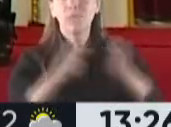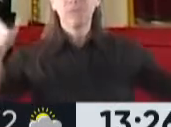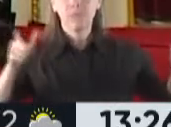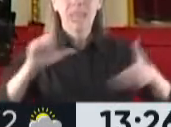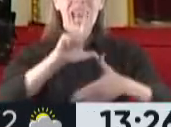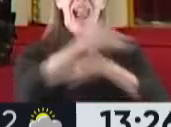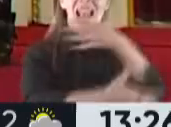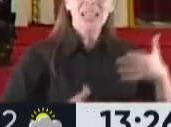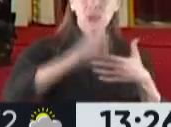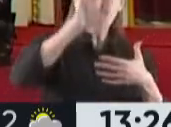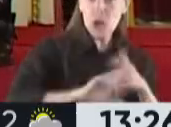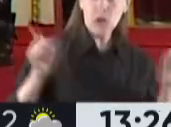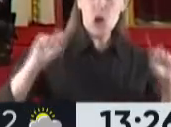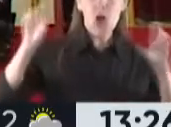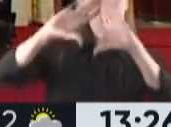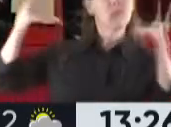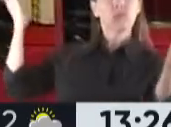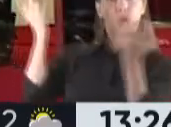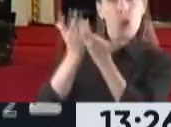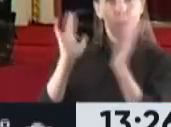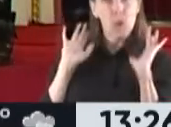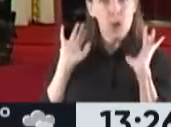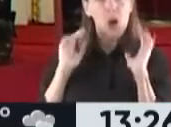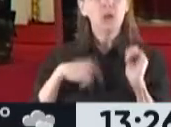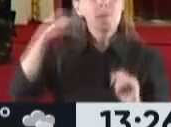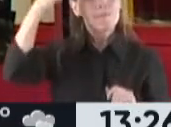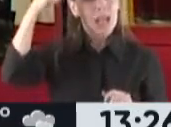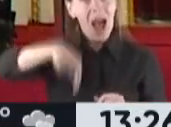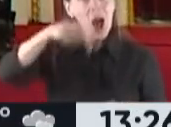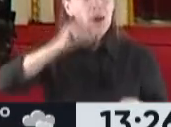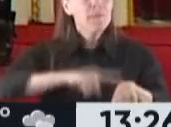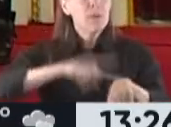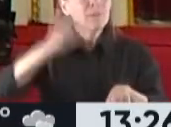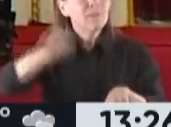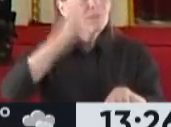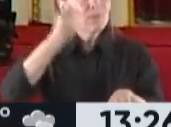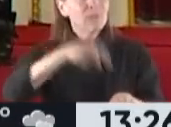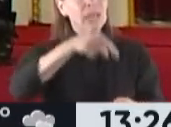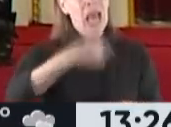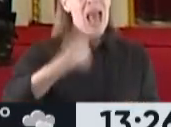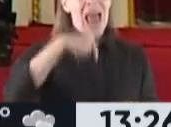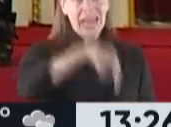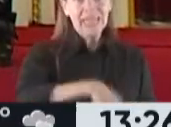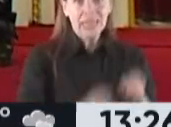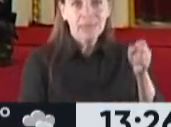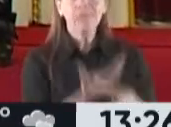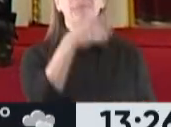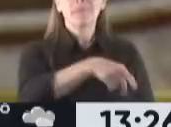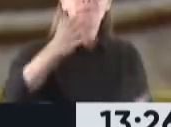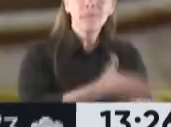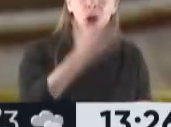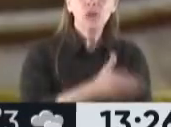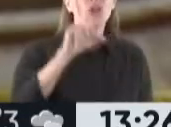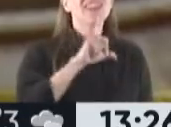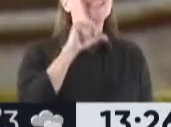mundo entero. Y yo creo que esta es la gran oportunidad para que Argentina desarrolle este sector con las cadenas de